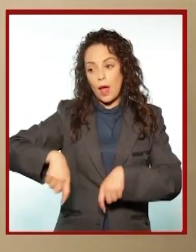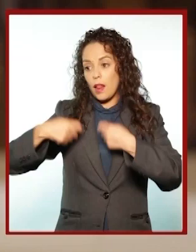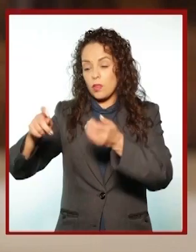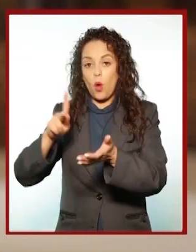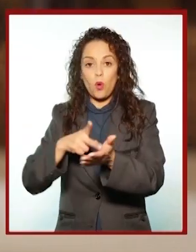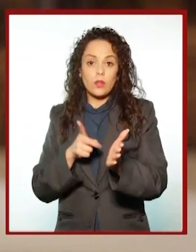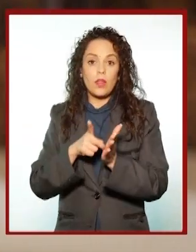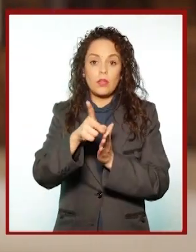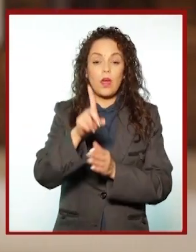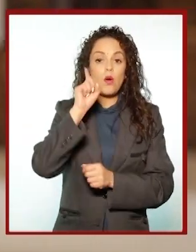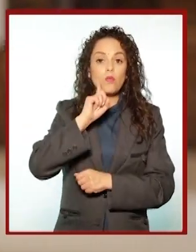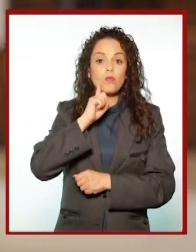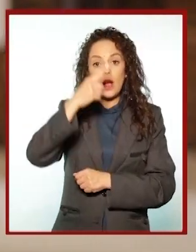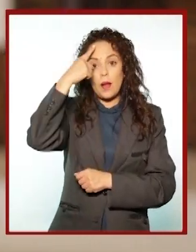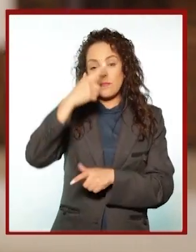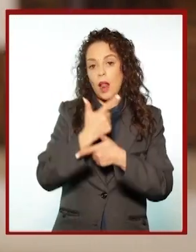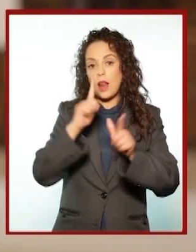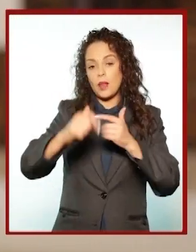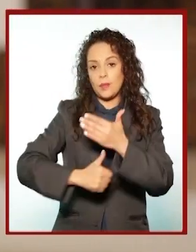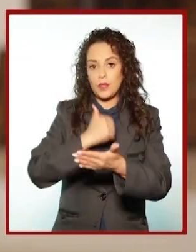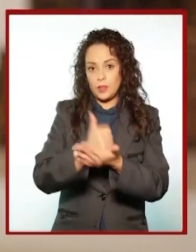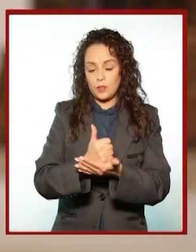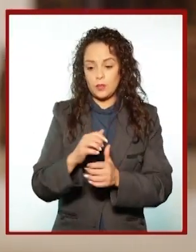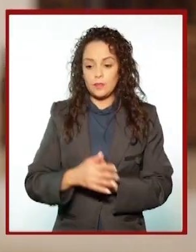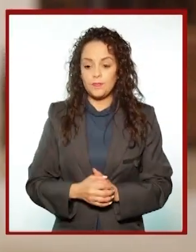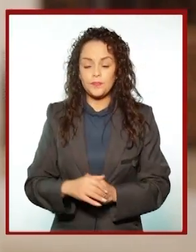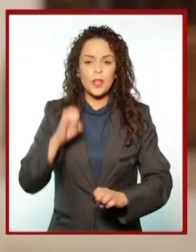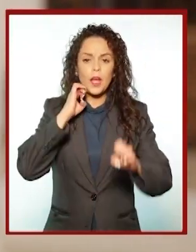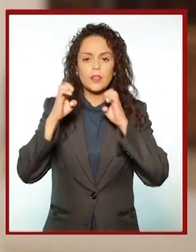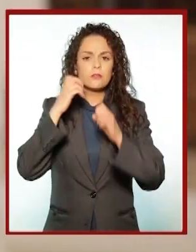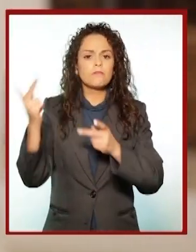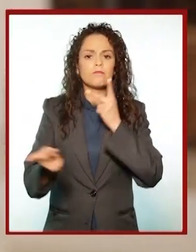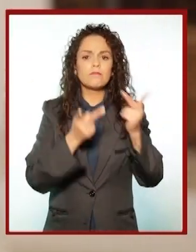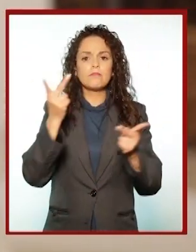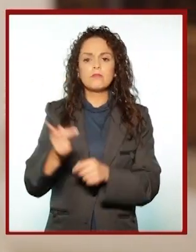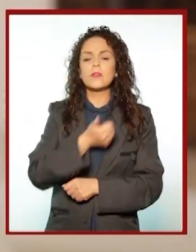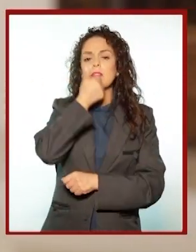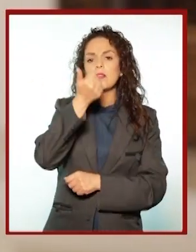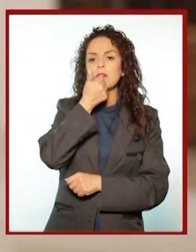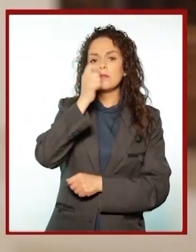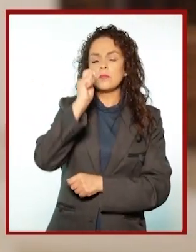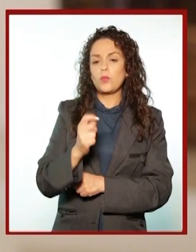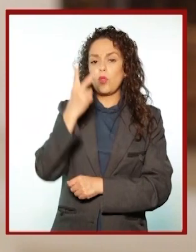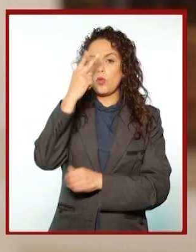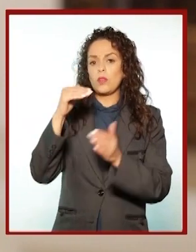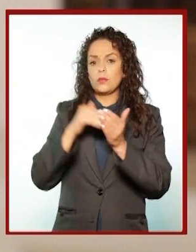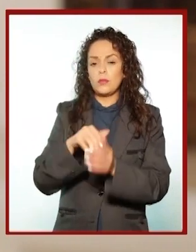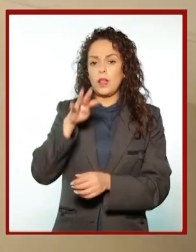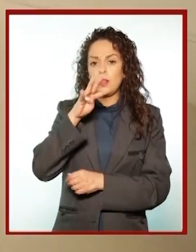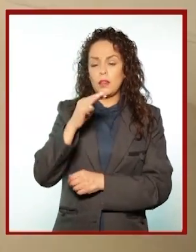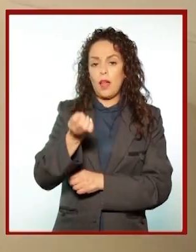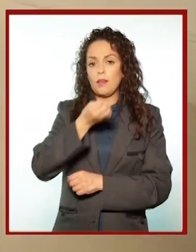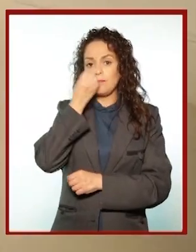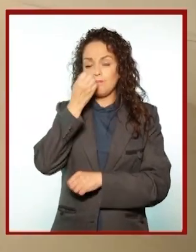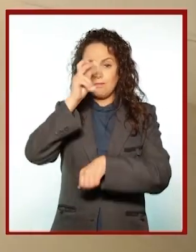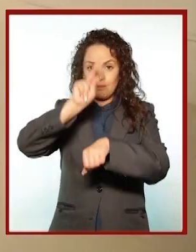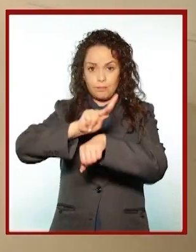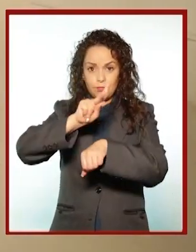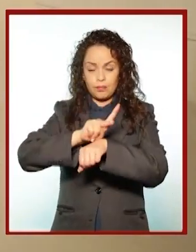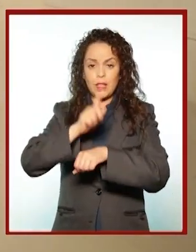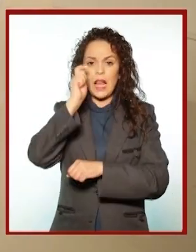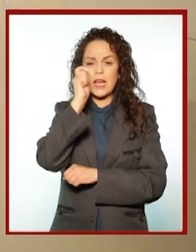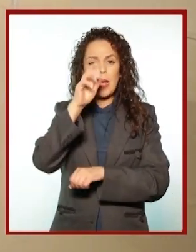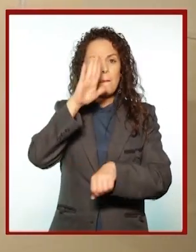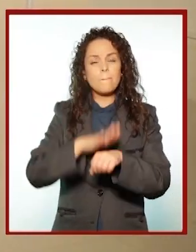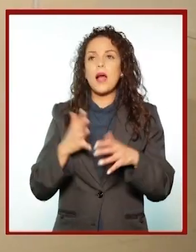ciudad. Este dato es importante. Según la encuesta del perfil de alumnos de educación media superior del 2019, una de las